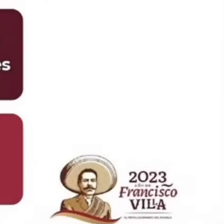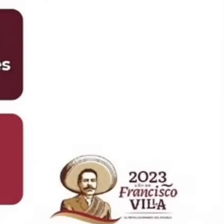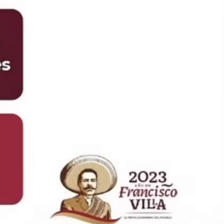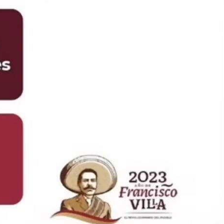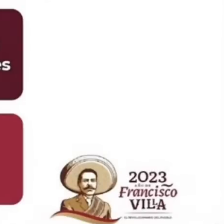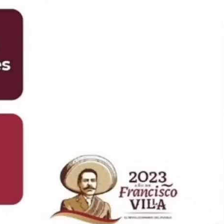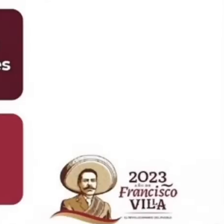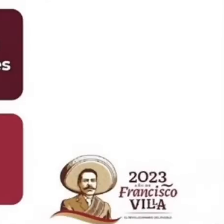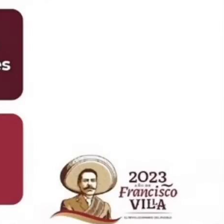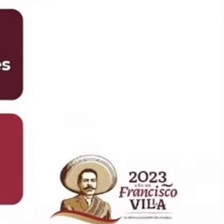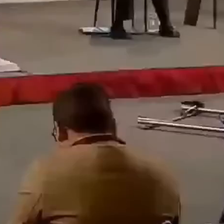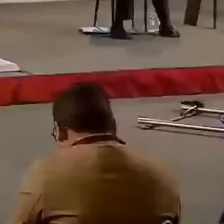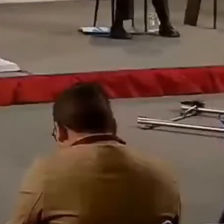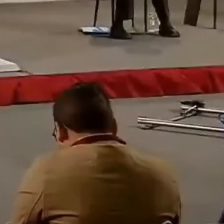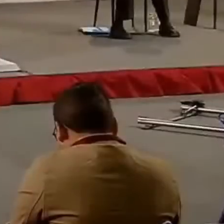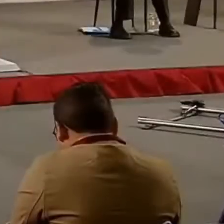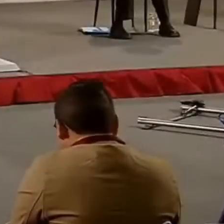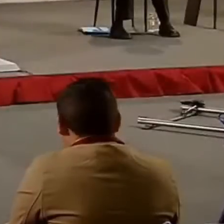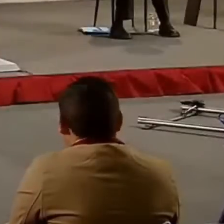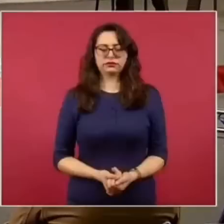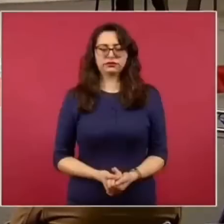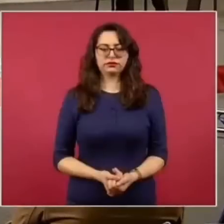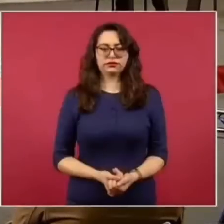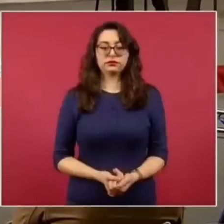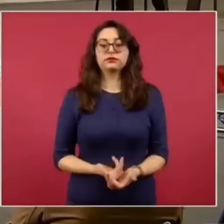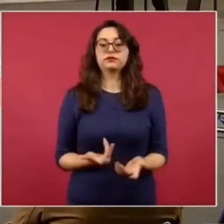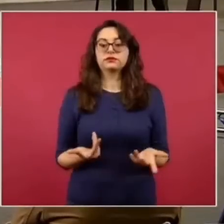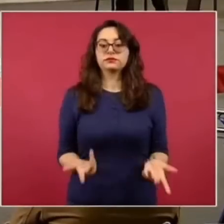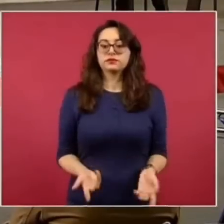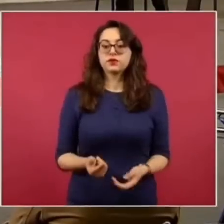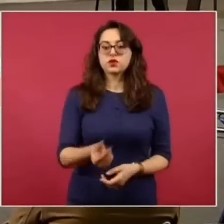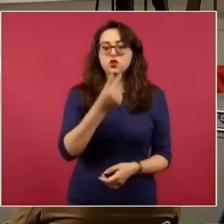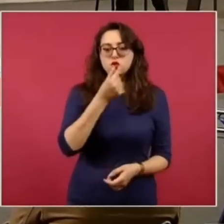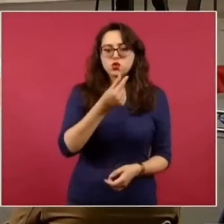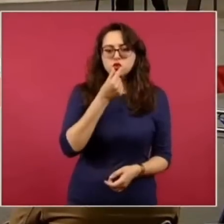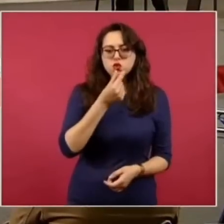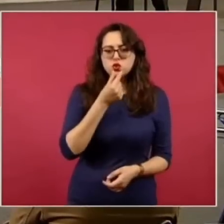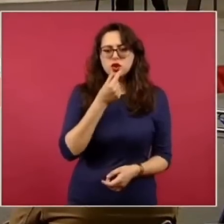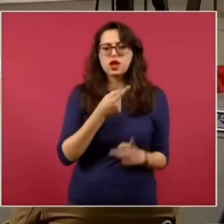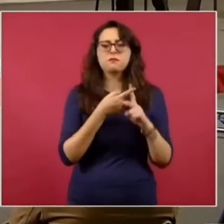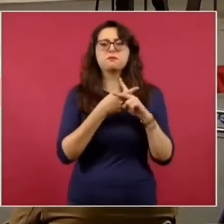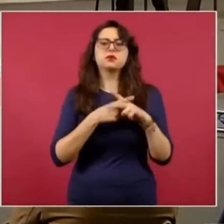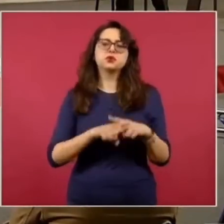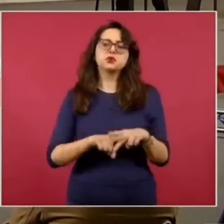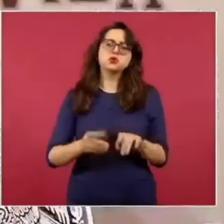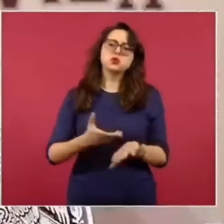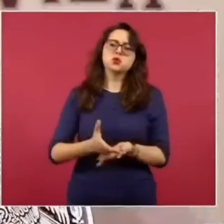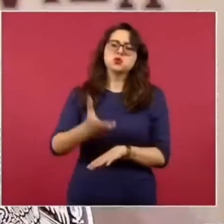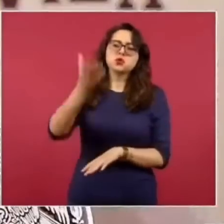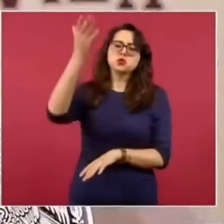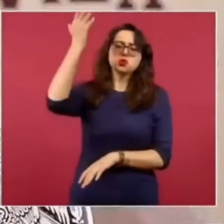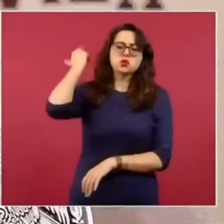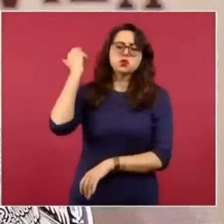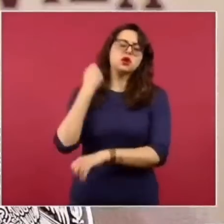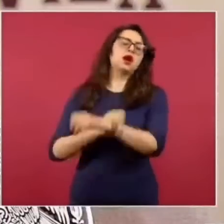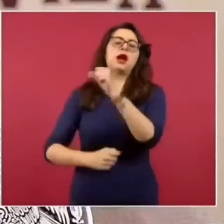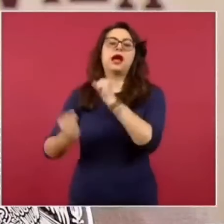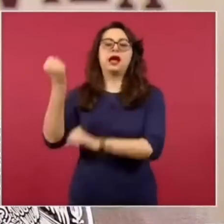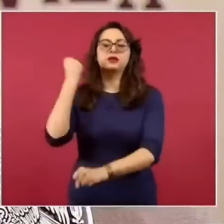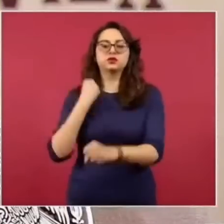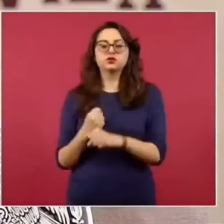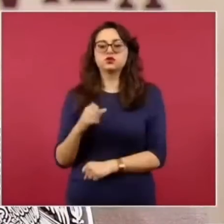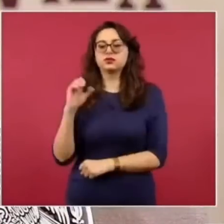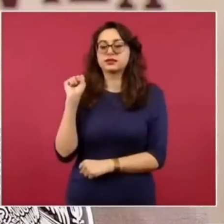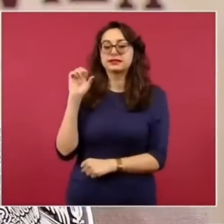Los vapeadores no son un invento reciente, en realidad empezaron desde los años 60 a tener prototipos para su